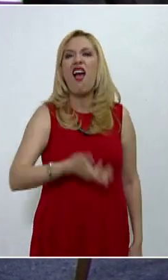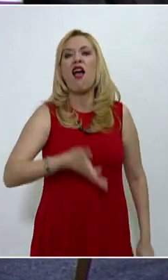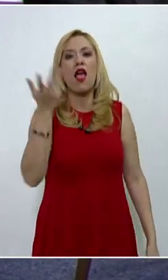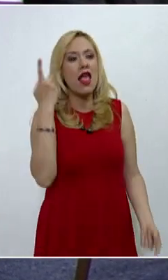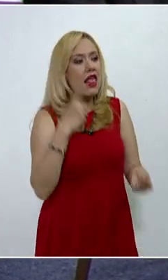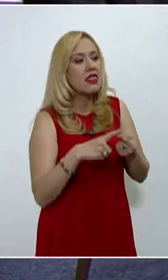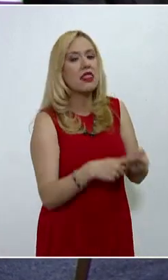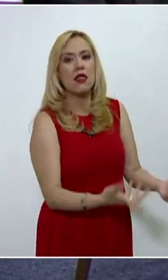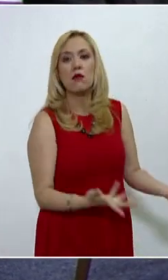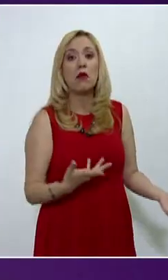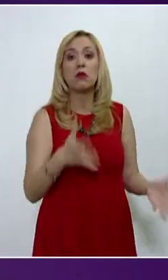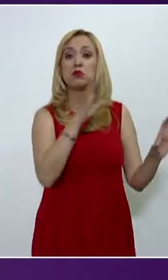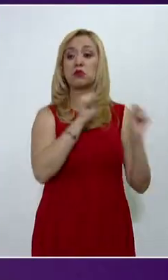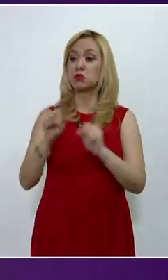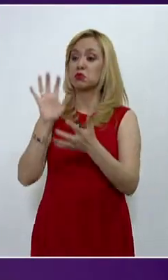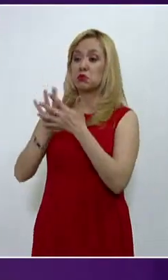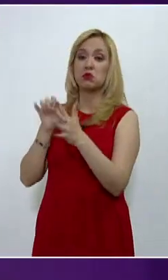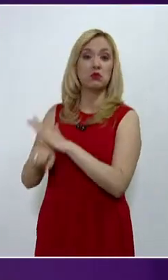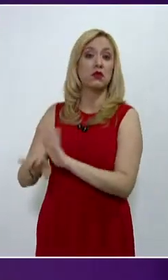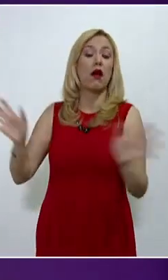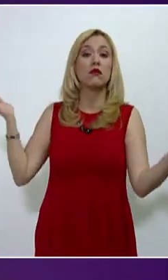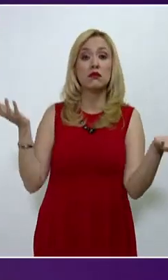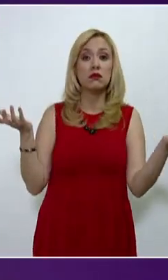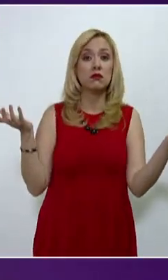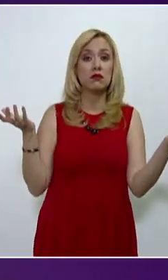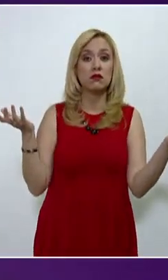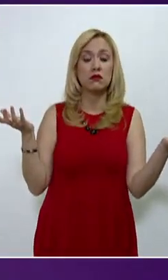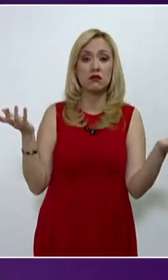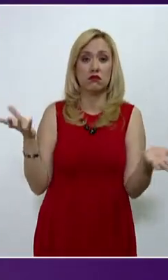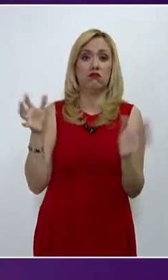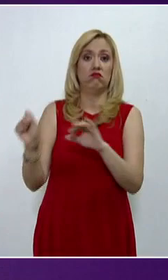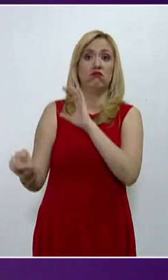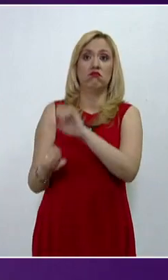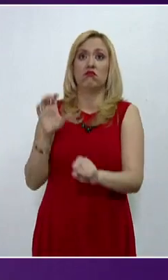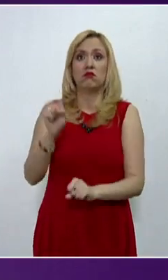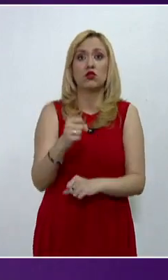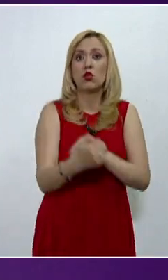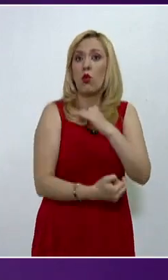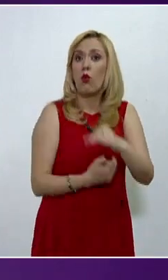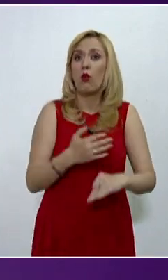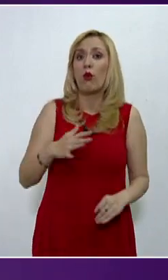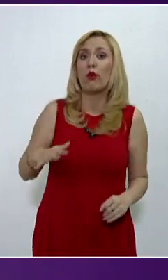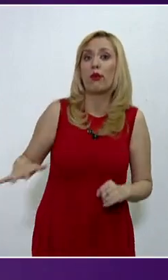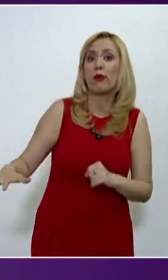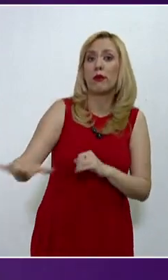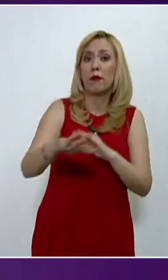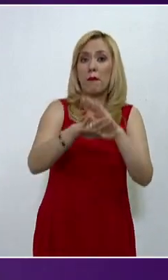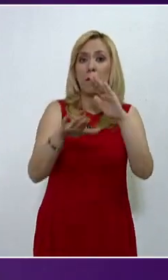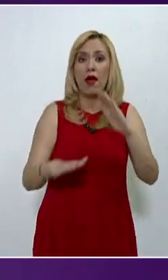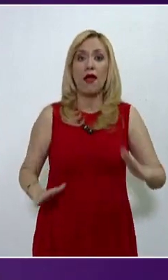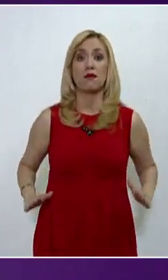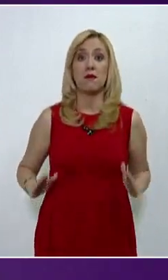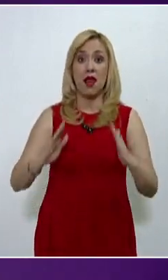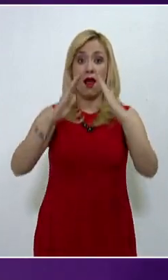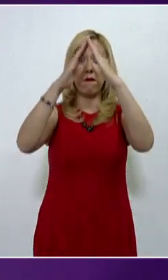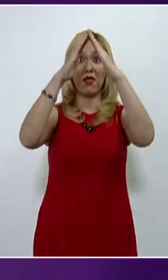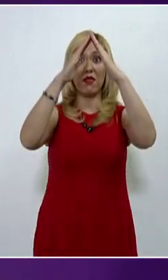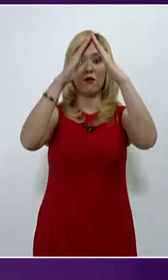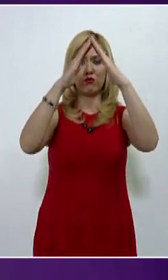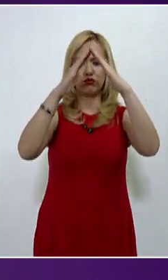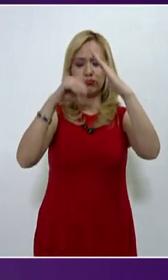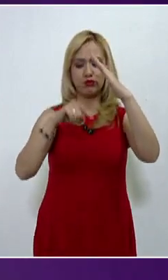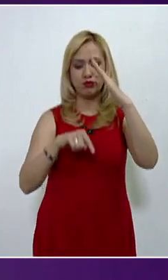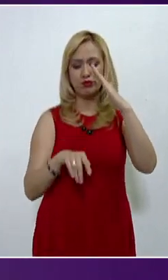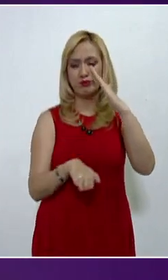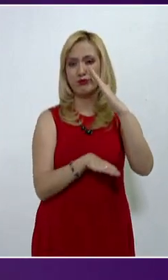se lo está vendiendo. Pero en realidad estamos utilizando la prisión preventiva oficiosa para agarrar a todo ese estrato más bajo de toda la pirámide delictiva en todos esos